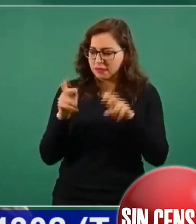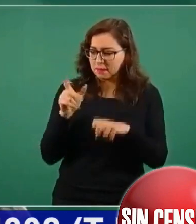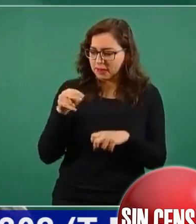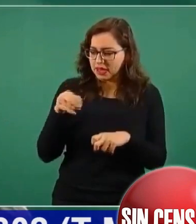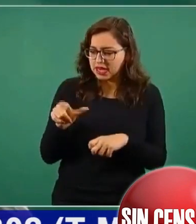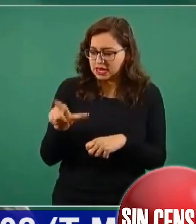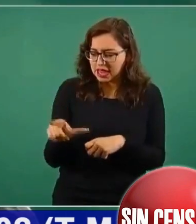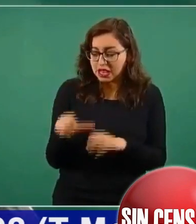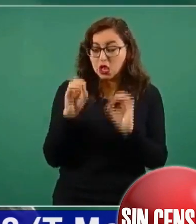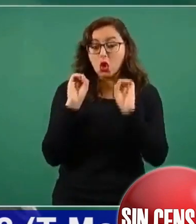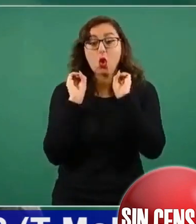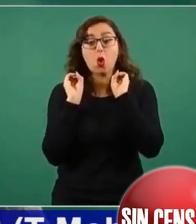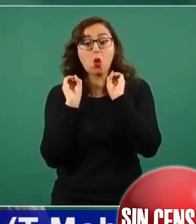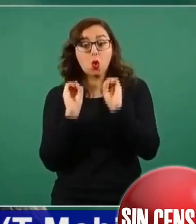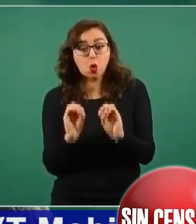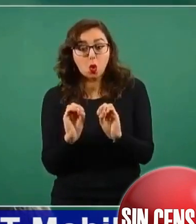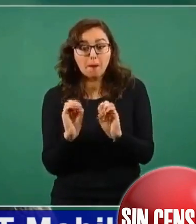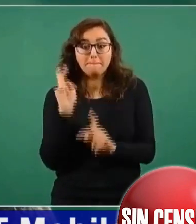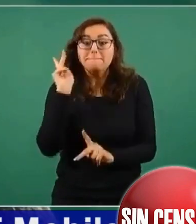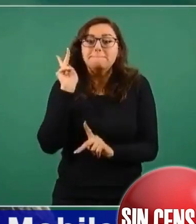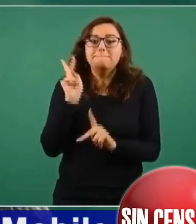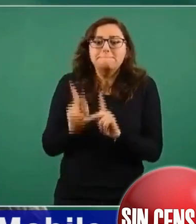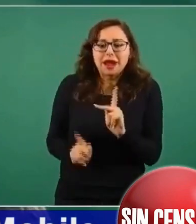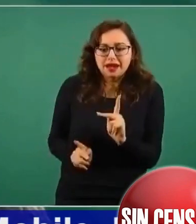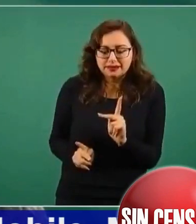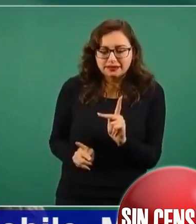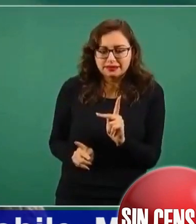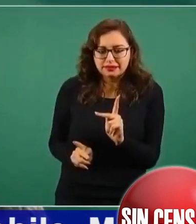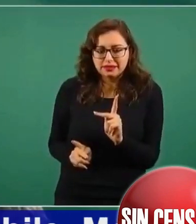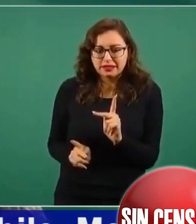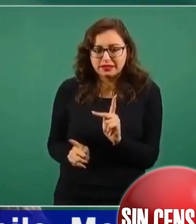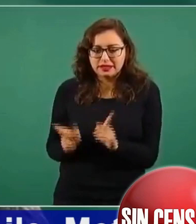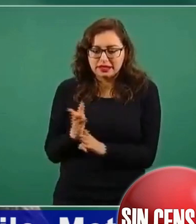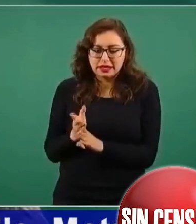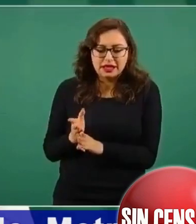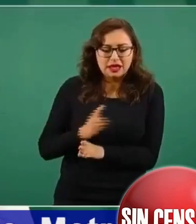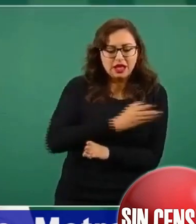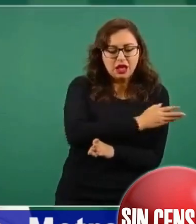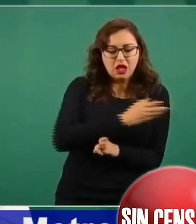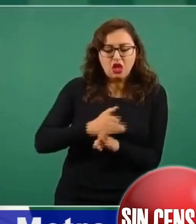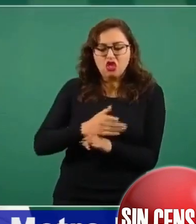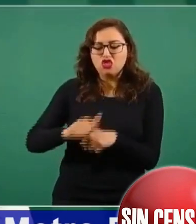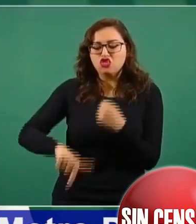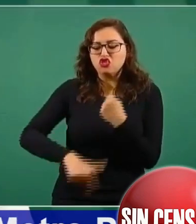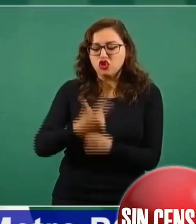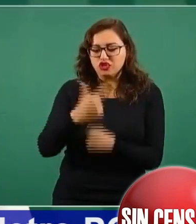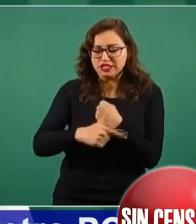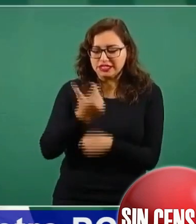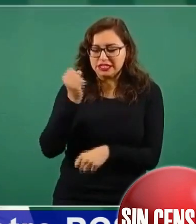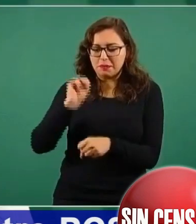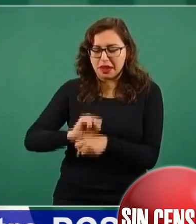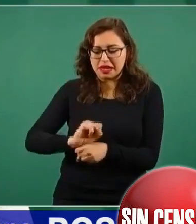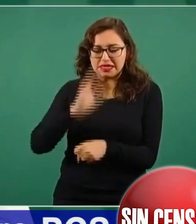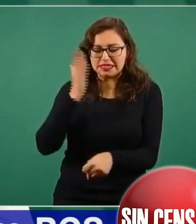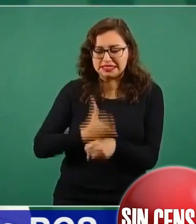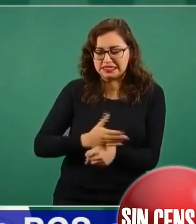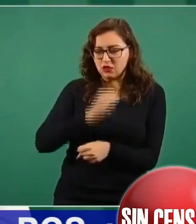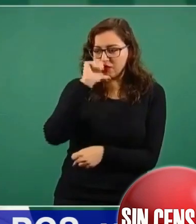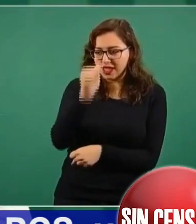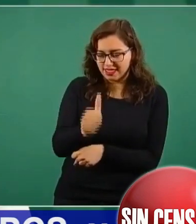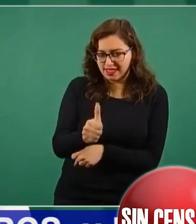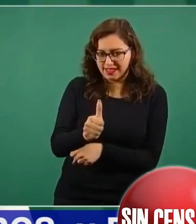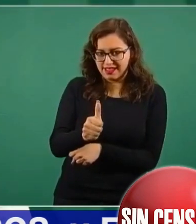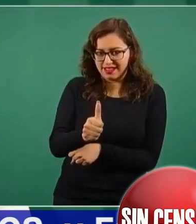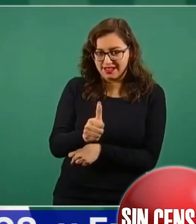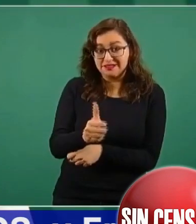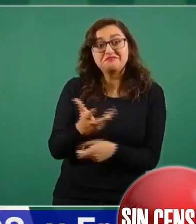normativa del tipo penal que la despenaliza durante las primeras 12 semanas. Fíjate qué interesante.